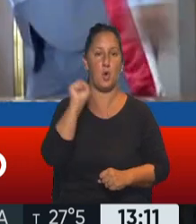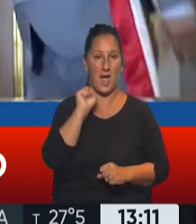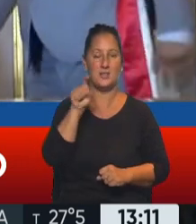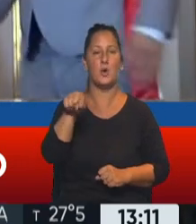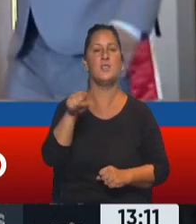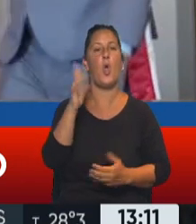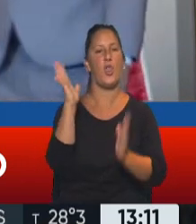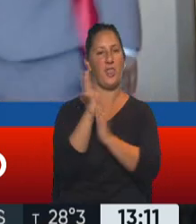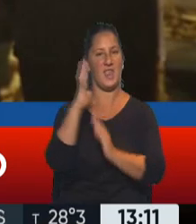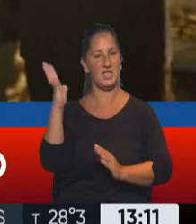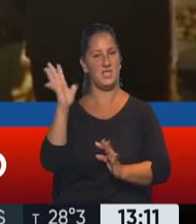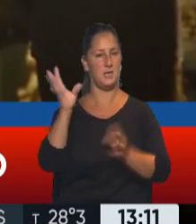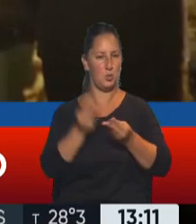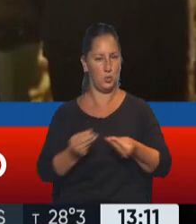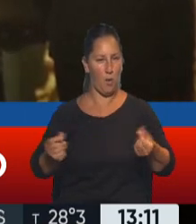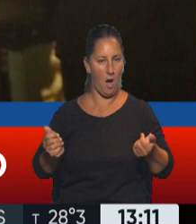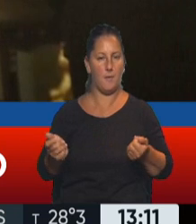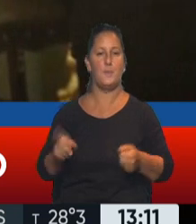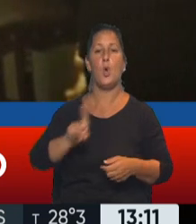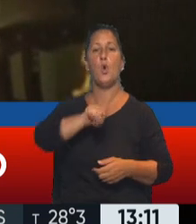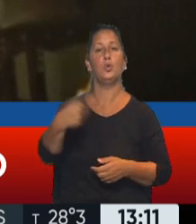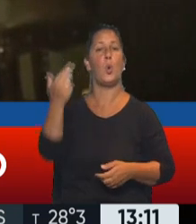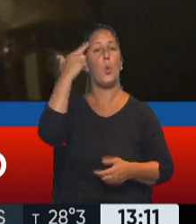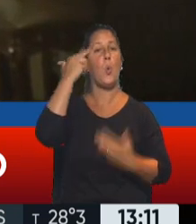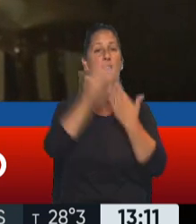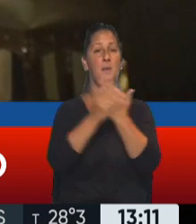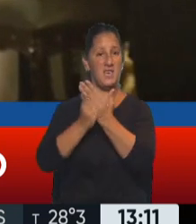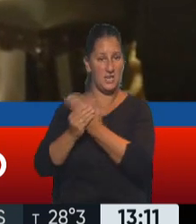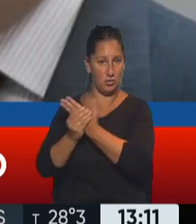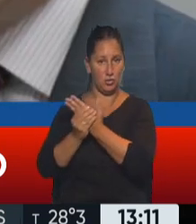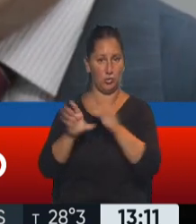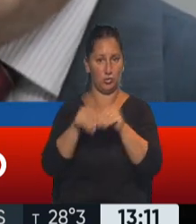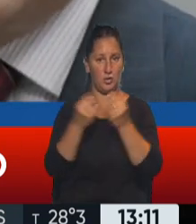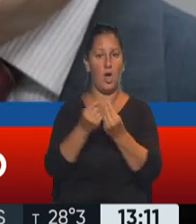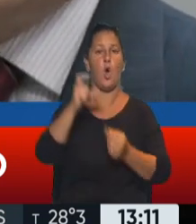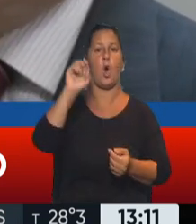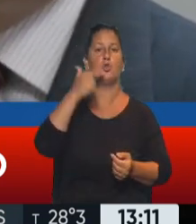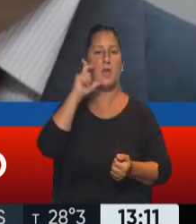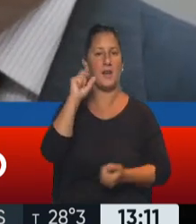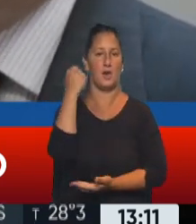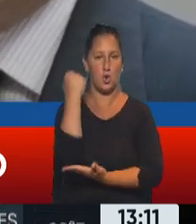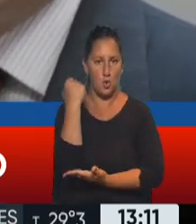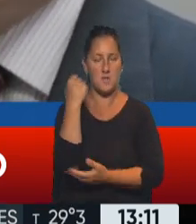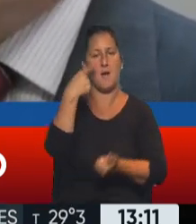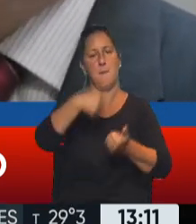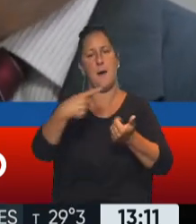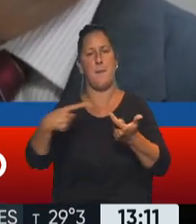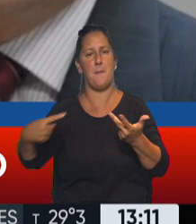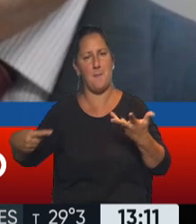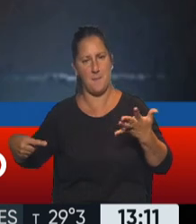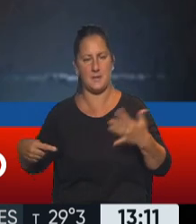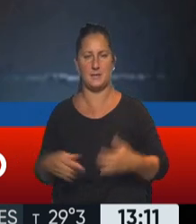como derechista moderado. Otros 9 ministros juraron, entre ellos Oscar Graham en Economía, y el resto fue